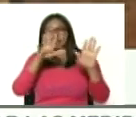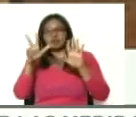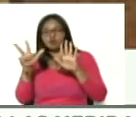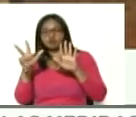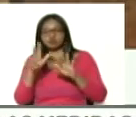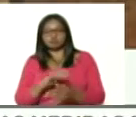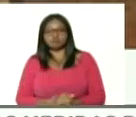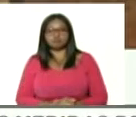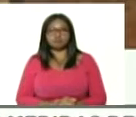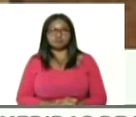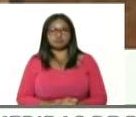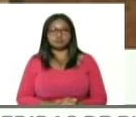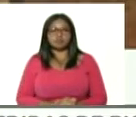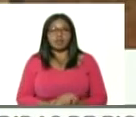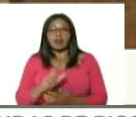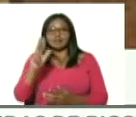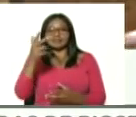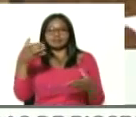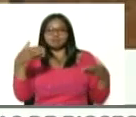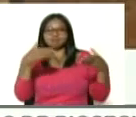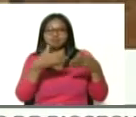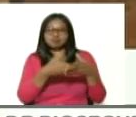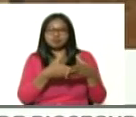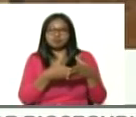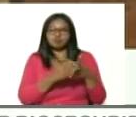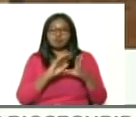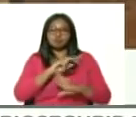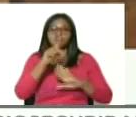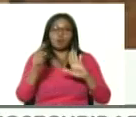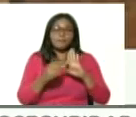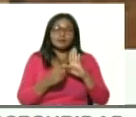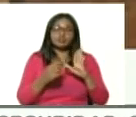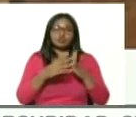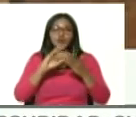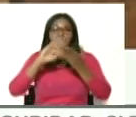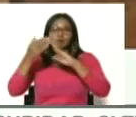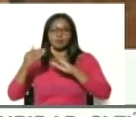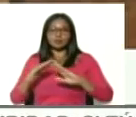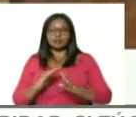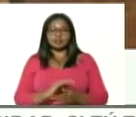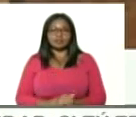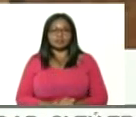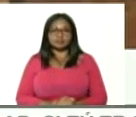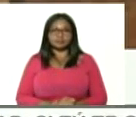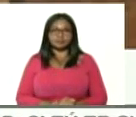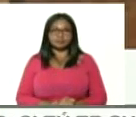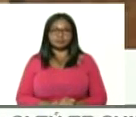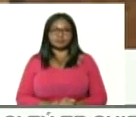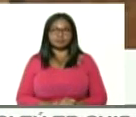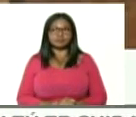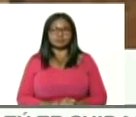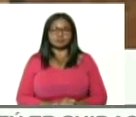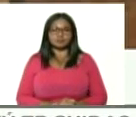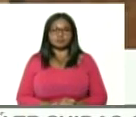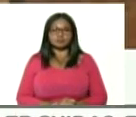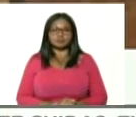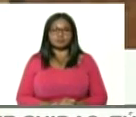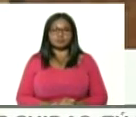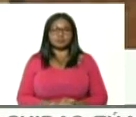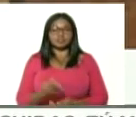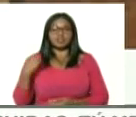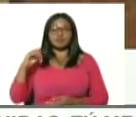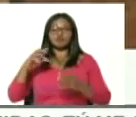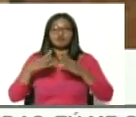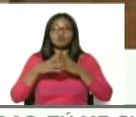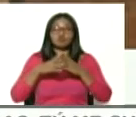tercio prácticamente. Tenemos que conformarlo en todas las comunas. Esto es una bomba atómica, compadre, que tenemos. Así